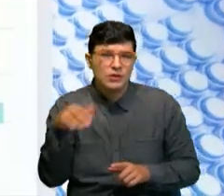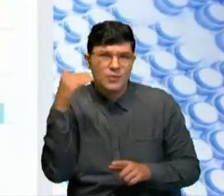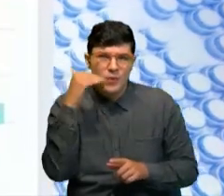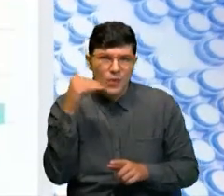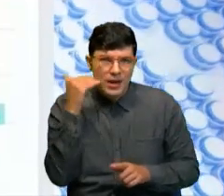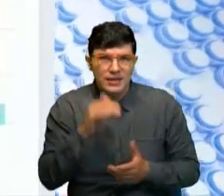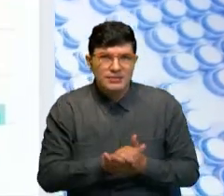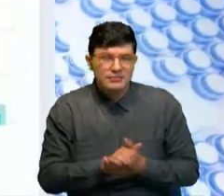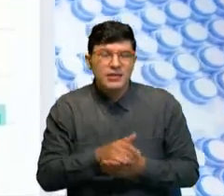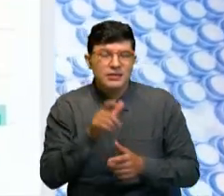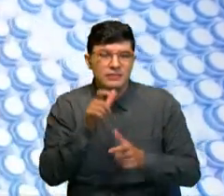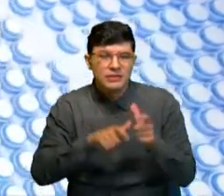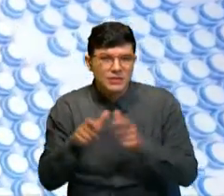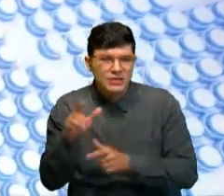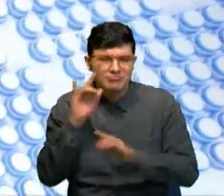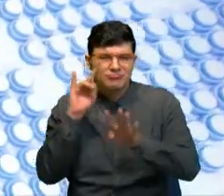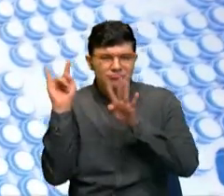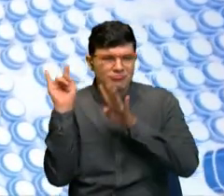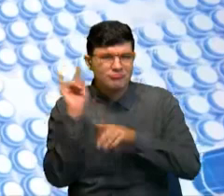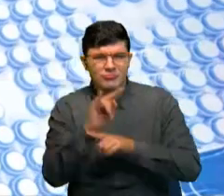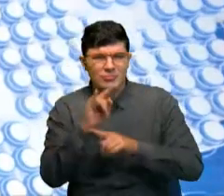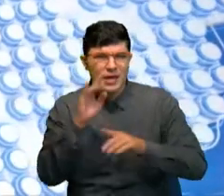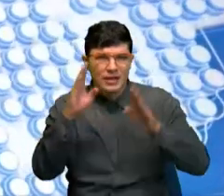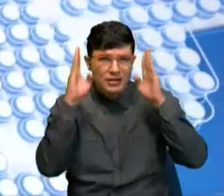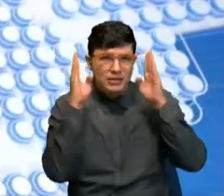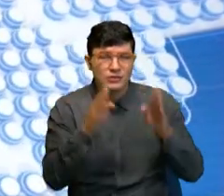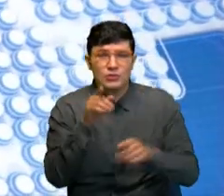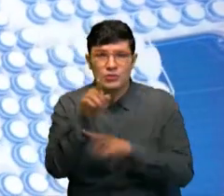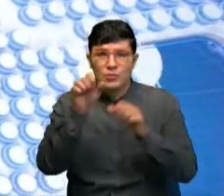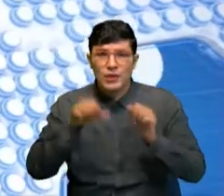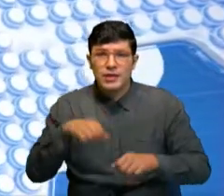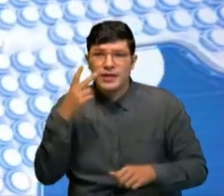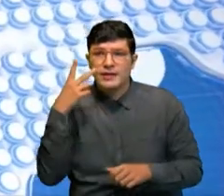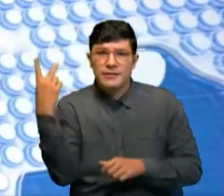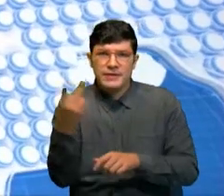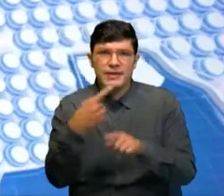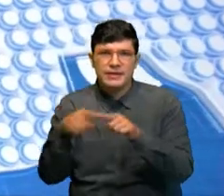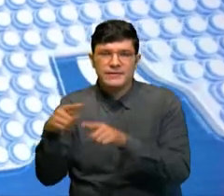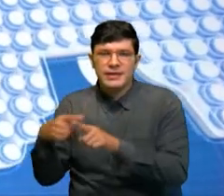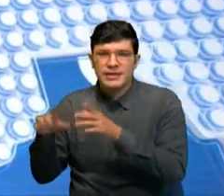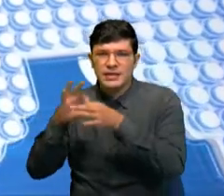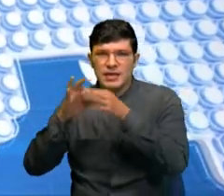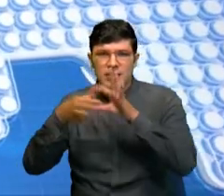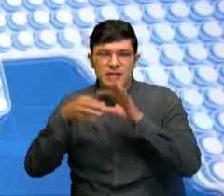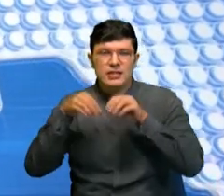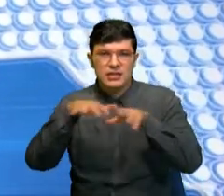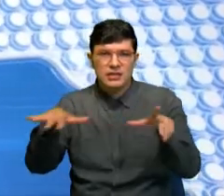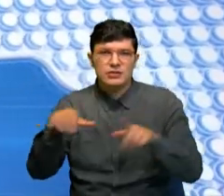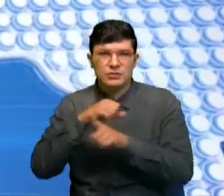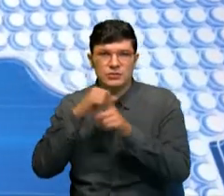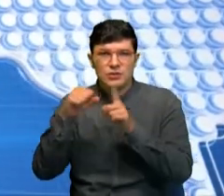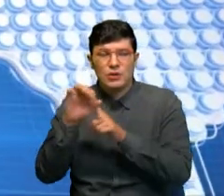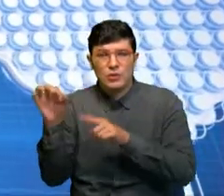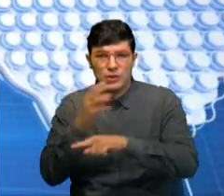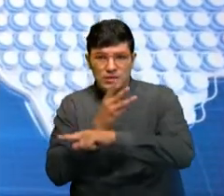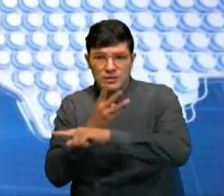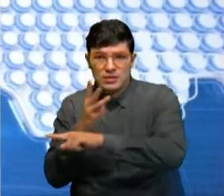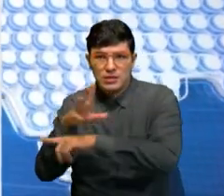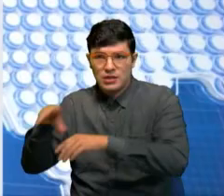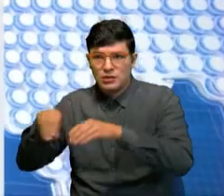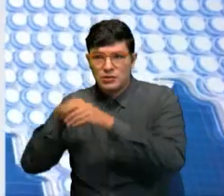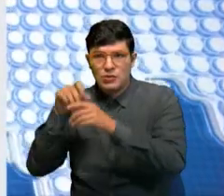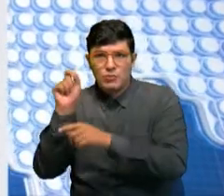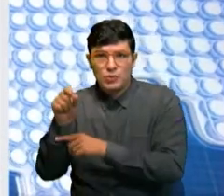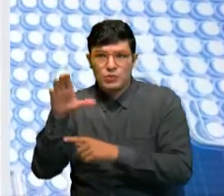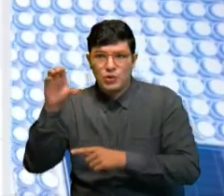seis candidatos a la gobernación de santander que usted puede revivir en diferentes redes sociales y a través de www canal tro puntocom con